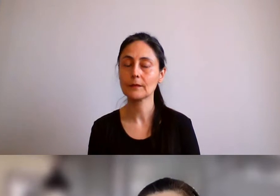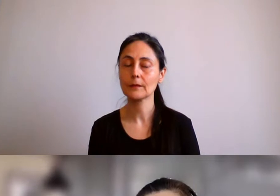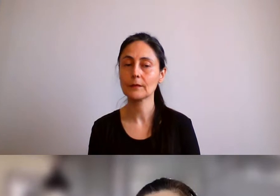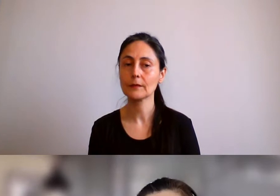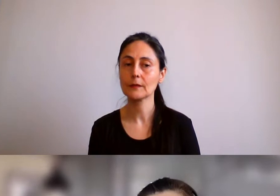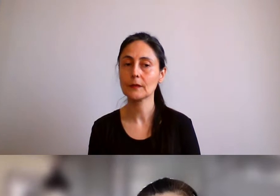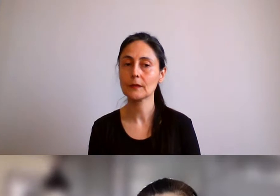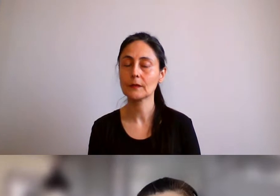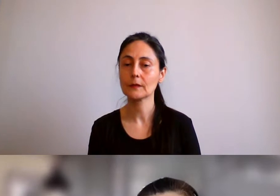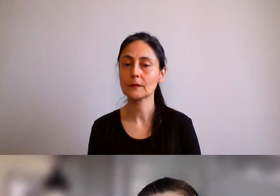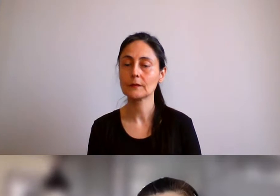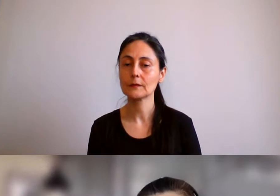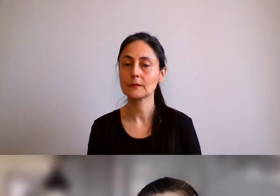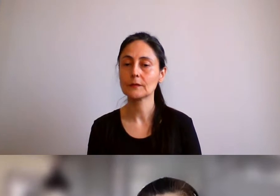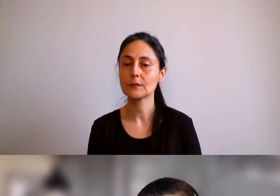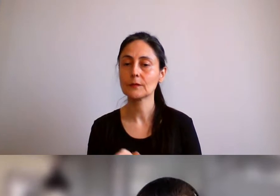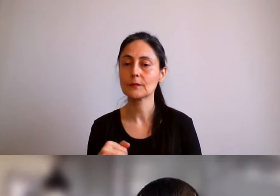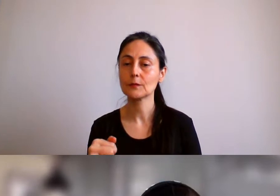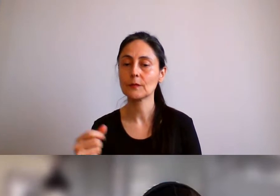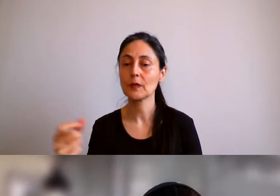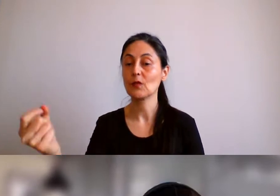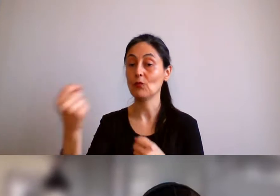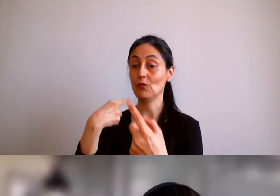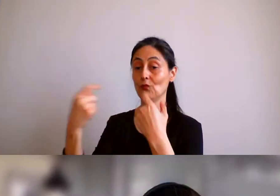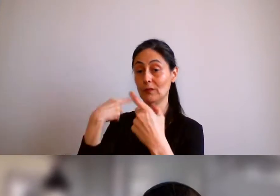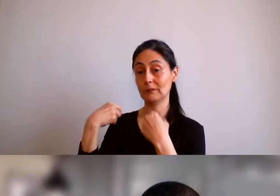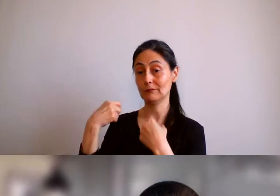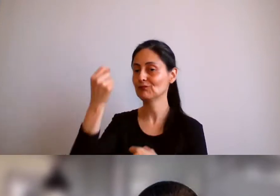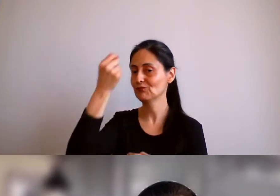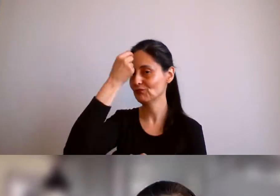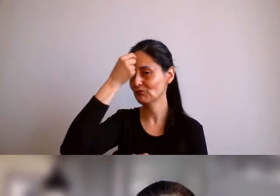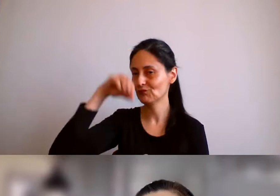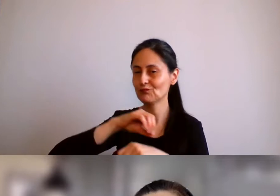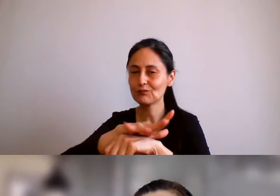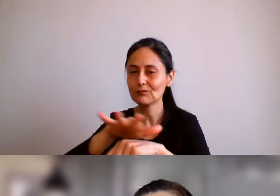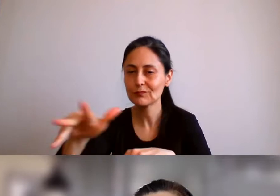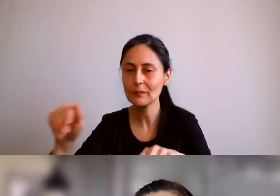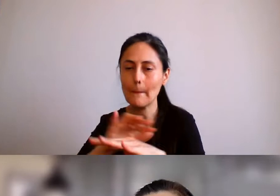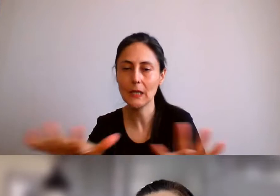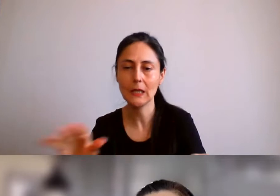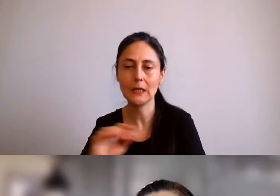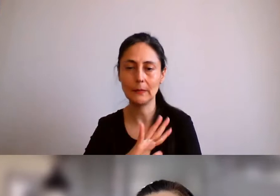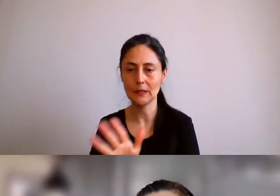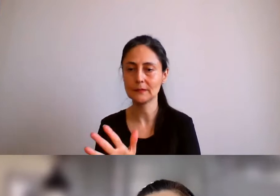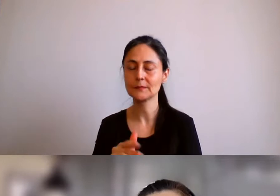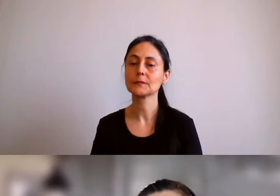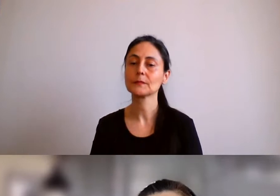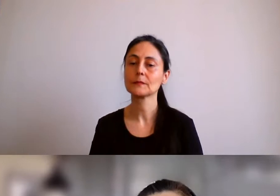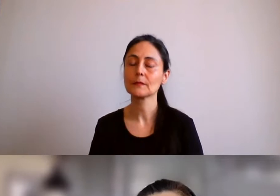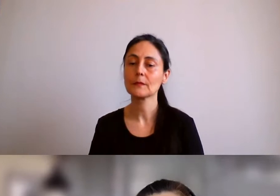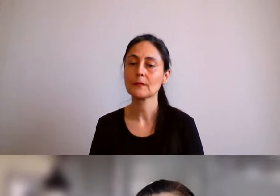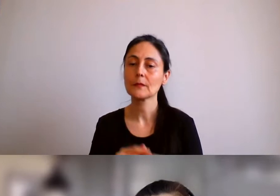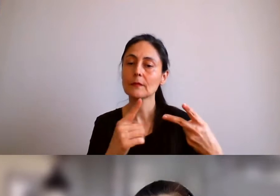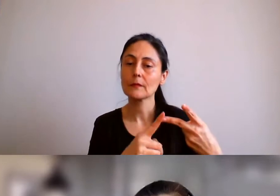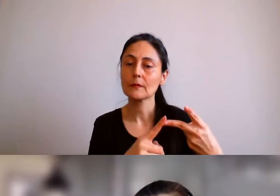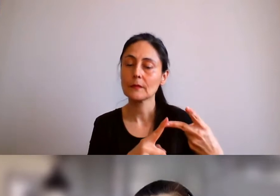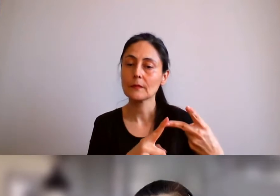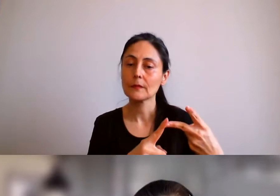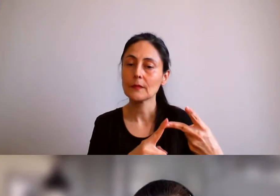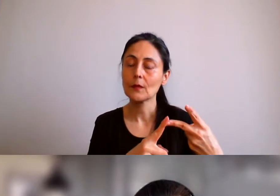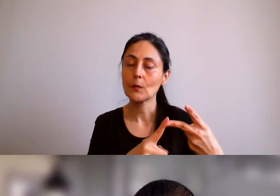y nos ha interpelado la pandemia. Yo creo, y lo otro importante también, creo que a nivel ya más